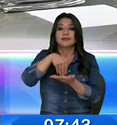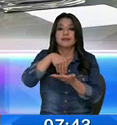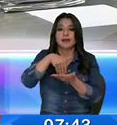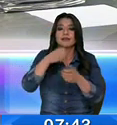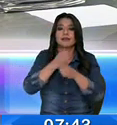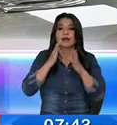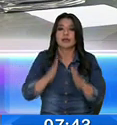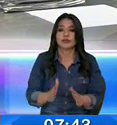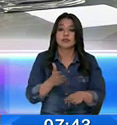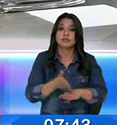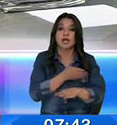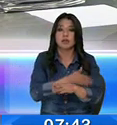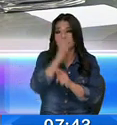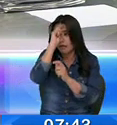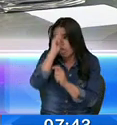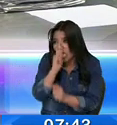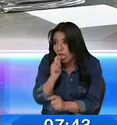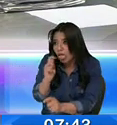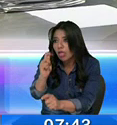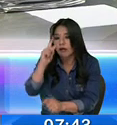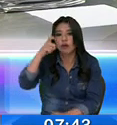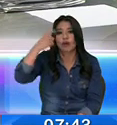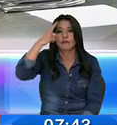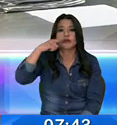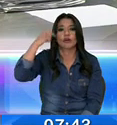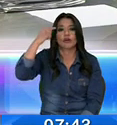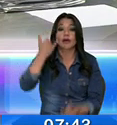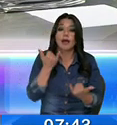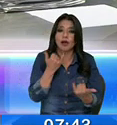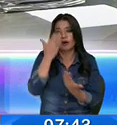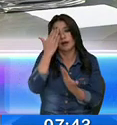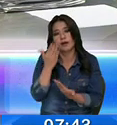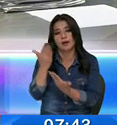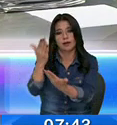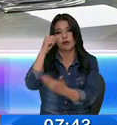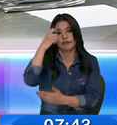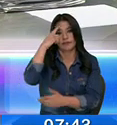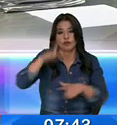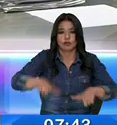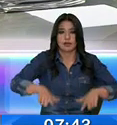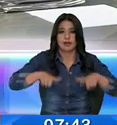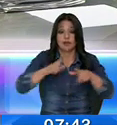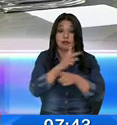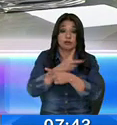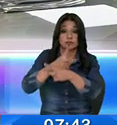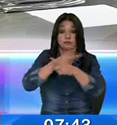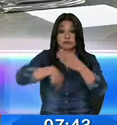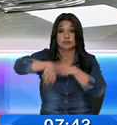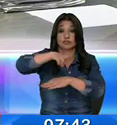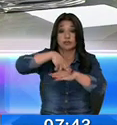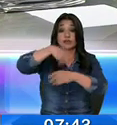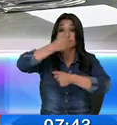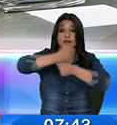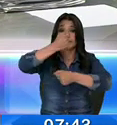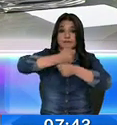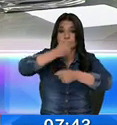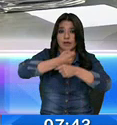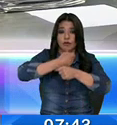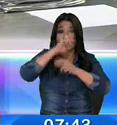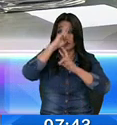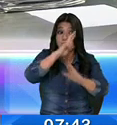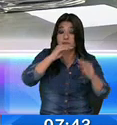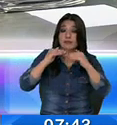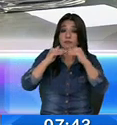antes de rendían pleitesía al gobierno de correa están con este gobierno y se tomaron el consejo nacional del trabajo y respetando la democracia